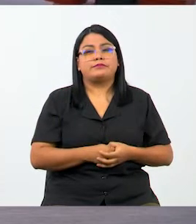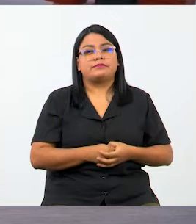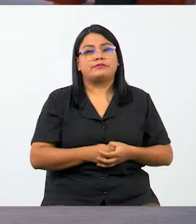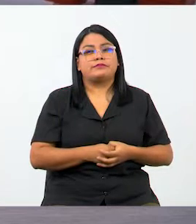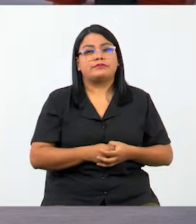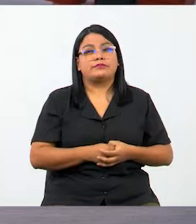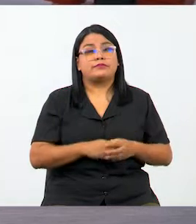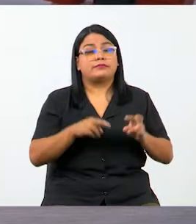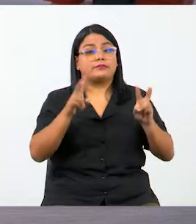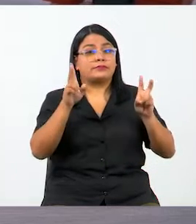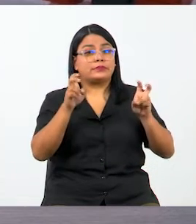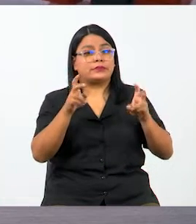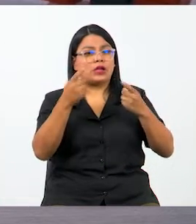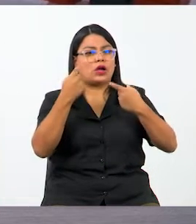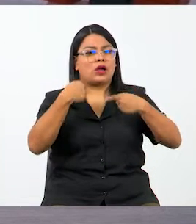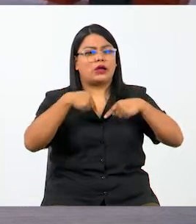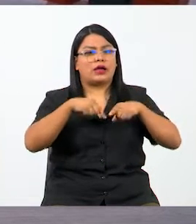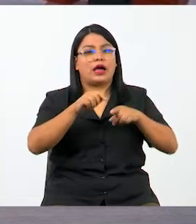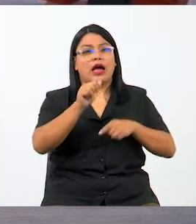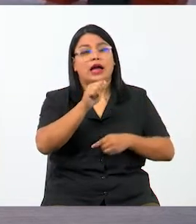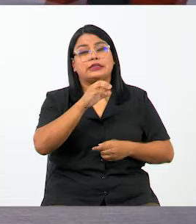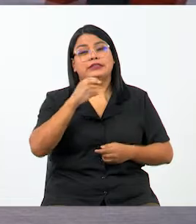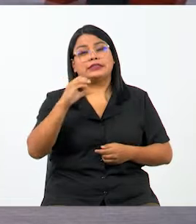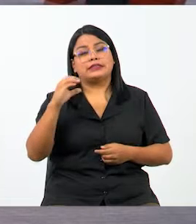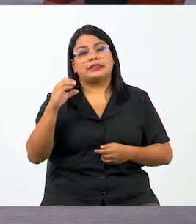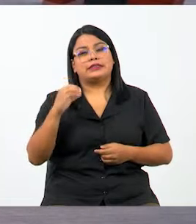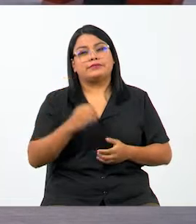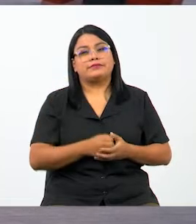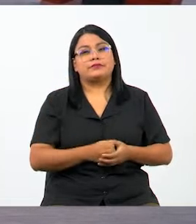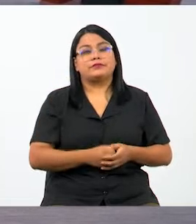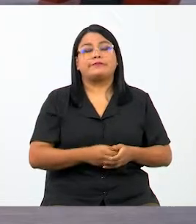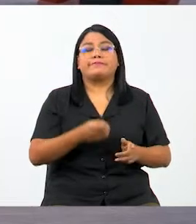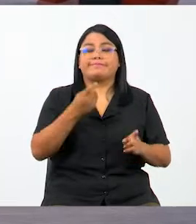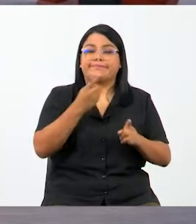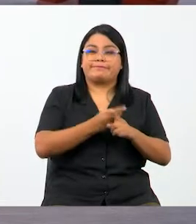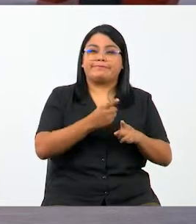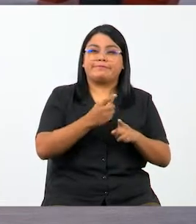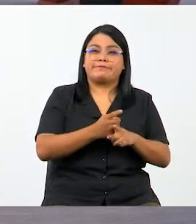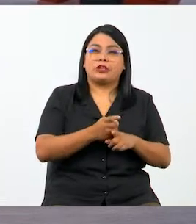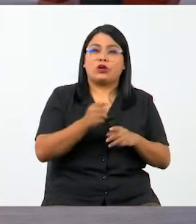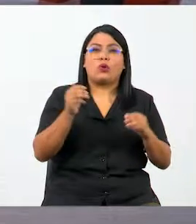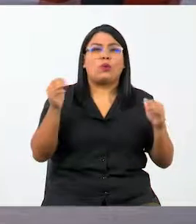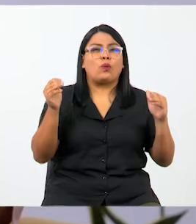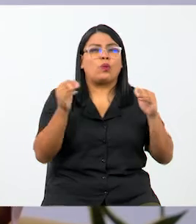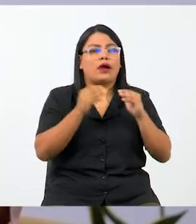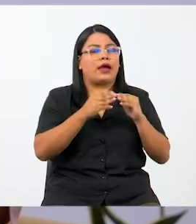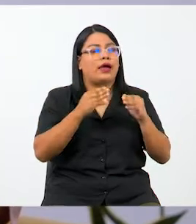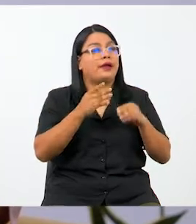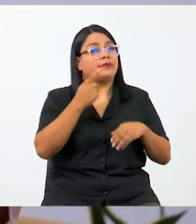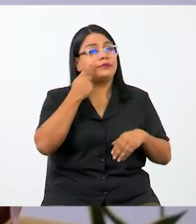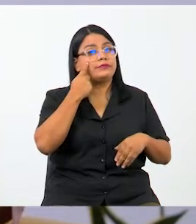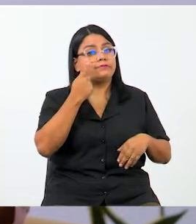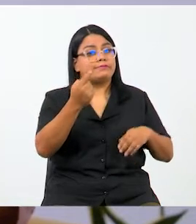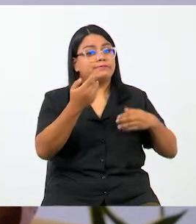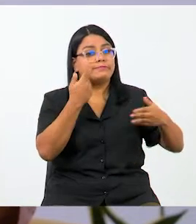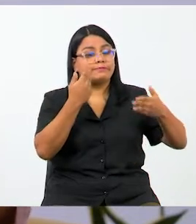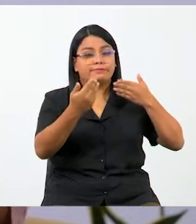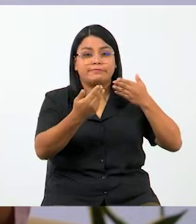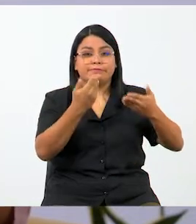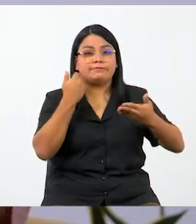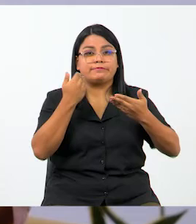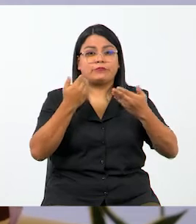secuencia ACC. Exacto, en esta parte también encontraremos una explicación de esta secuencia.